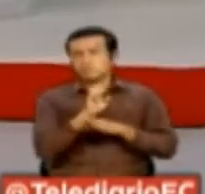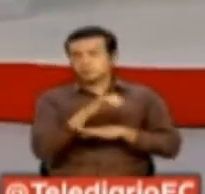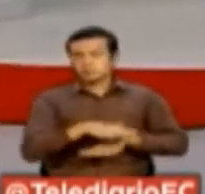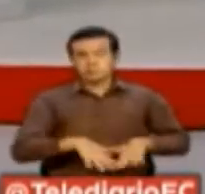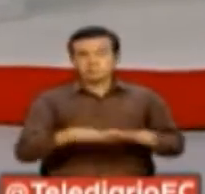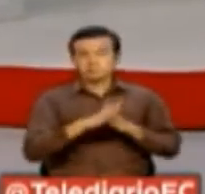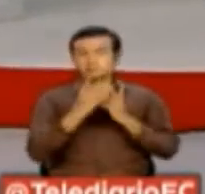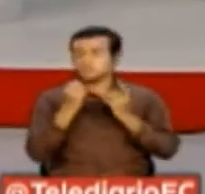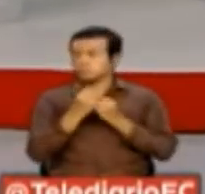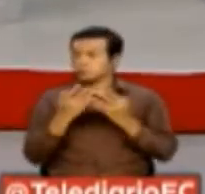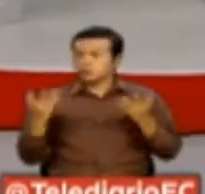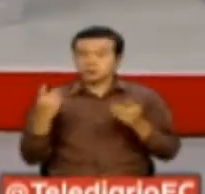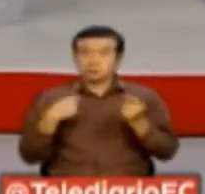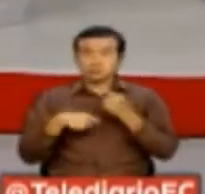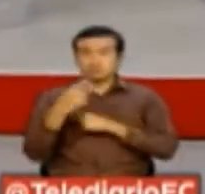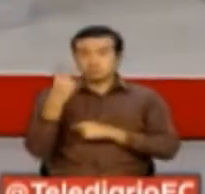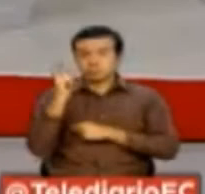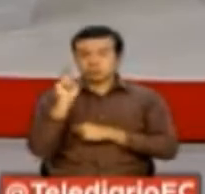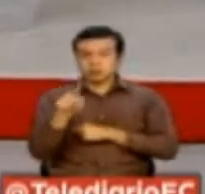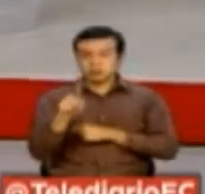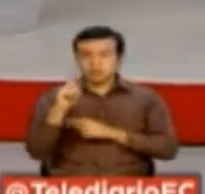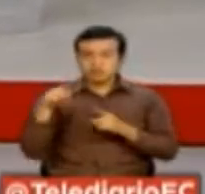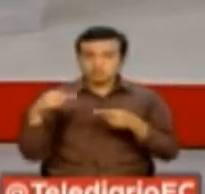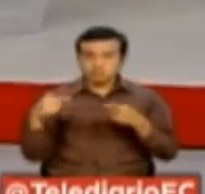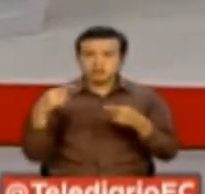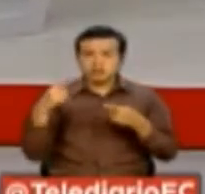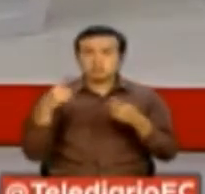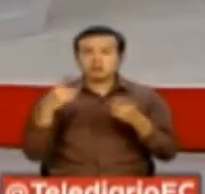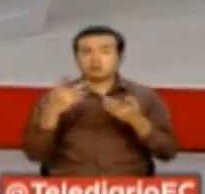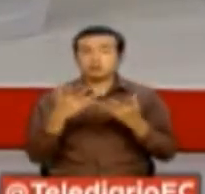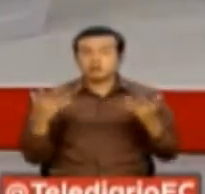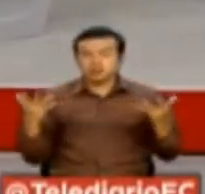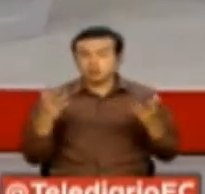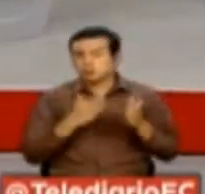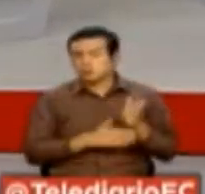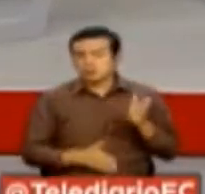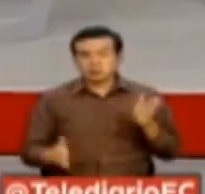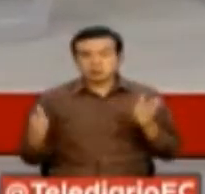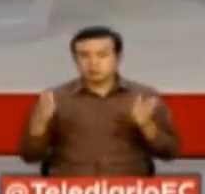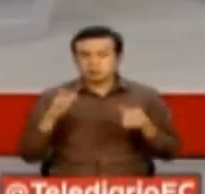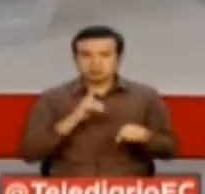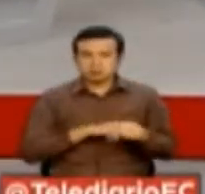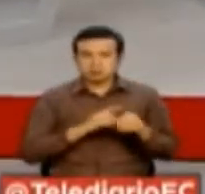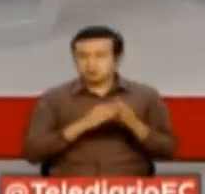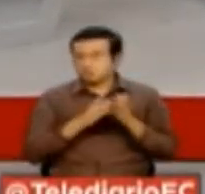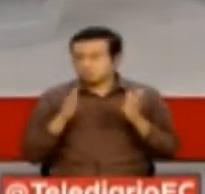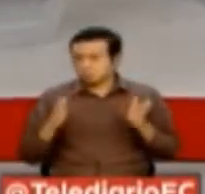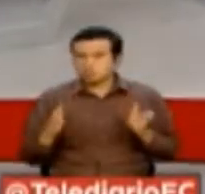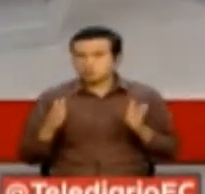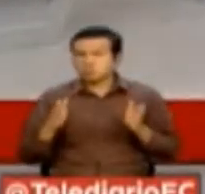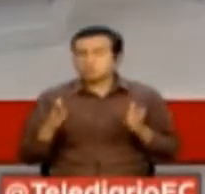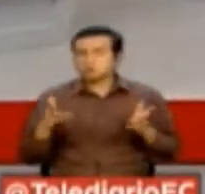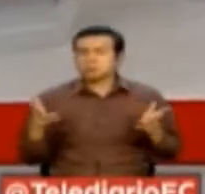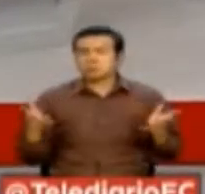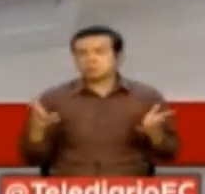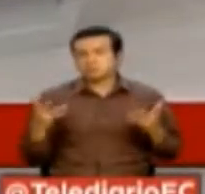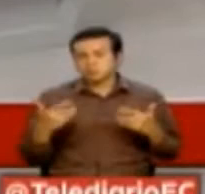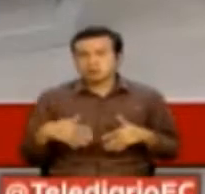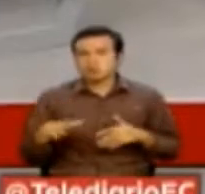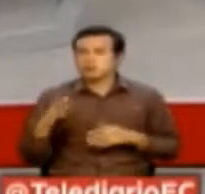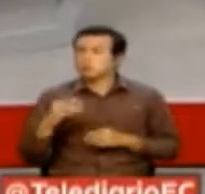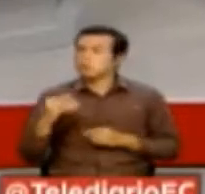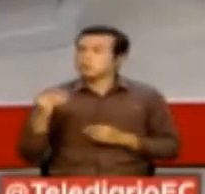presentaba una licitación para vender 12 mil barriles diarios por el portal tiempo se